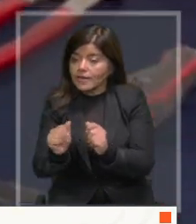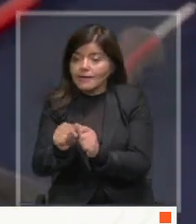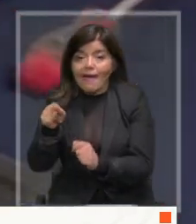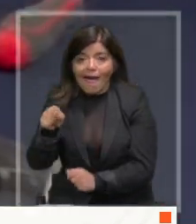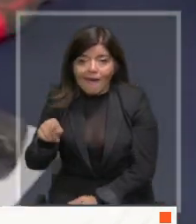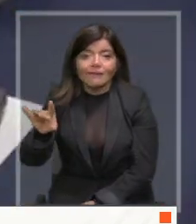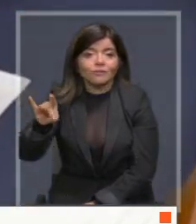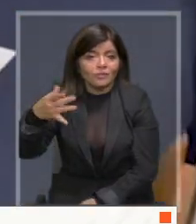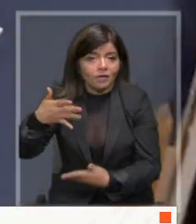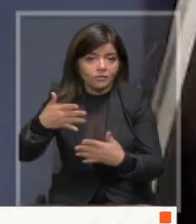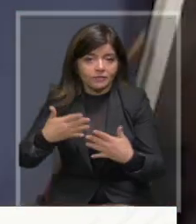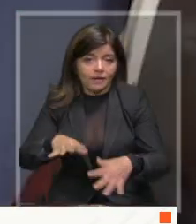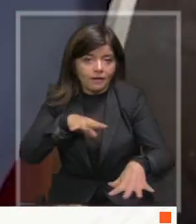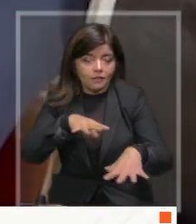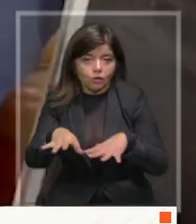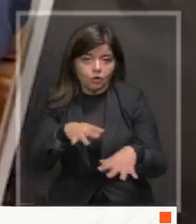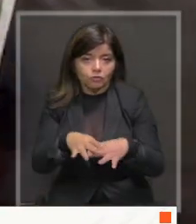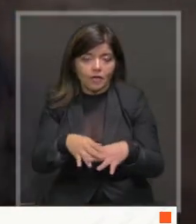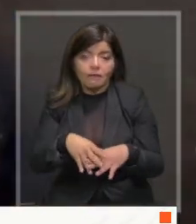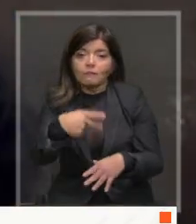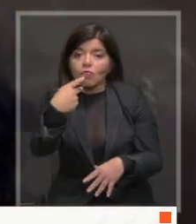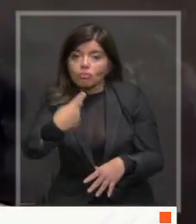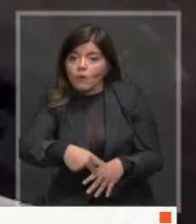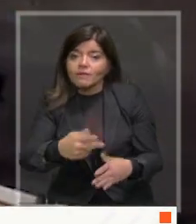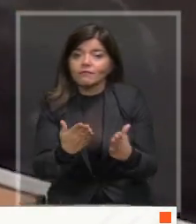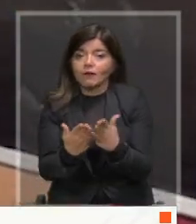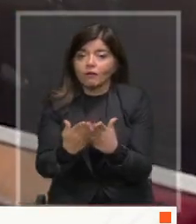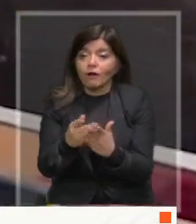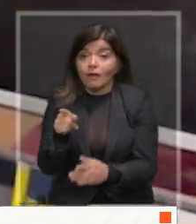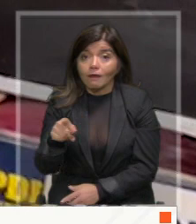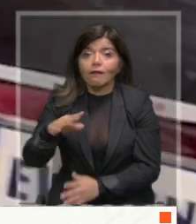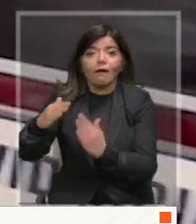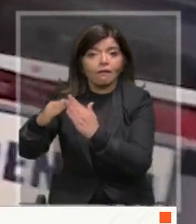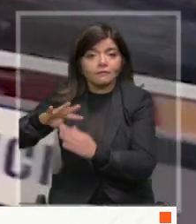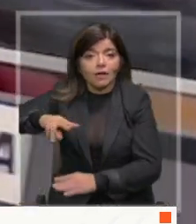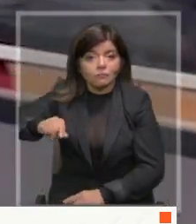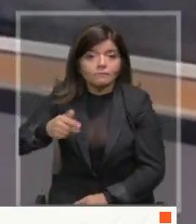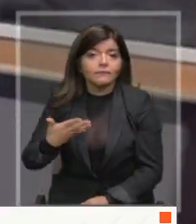encontraron diversas especies que pertenecían al colegio.